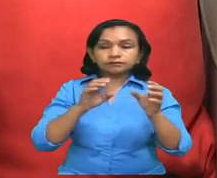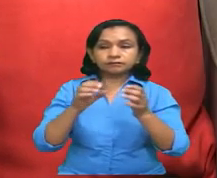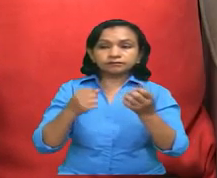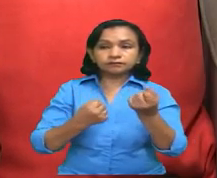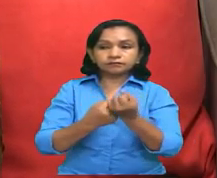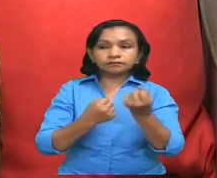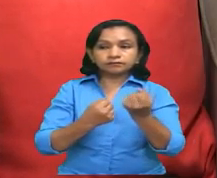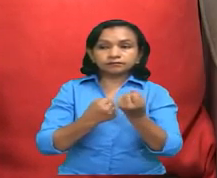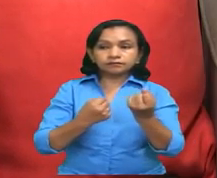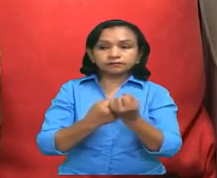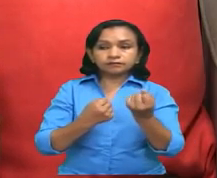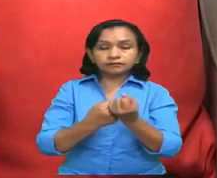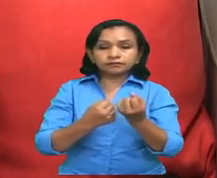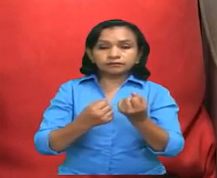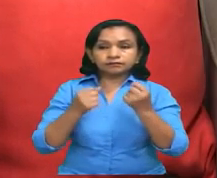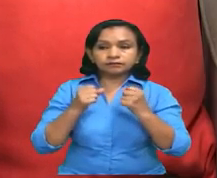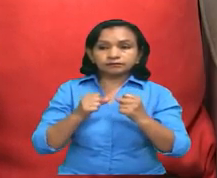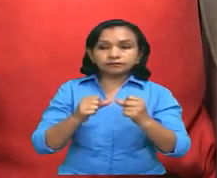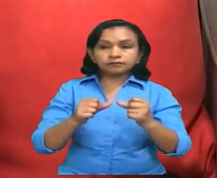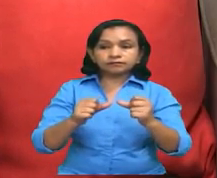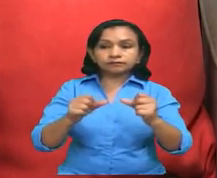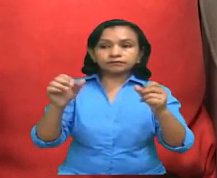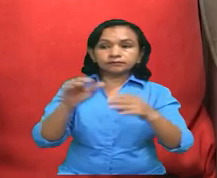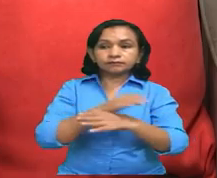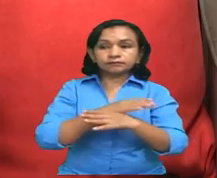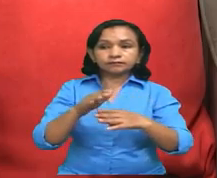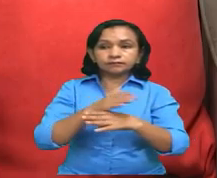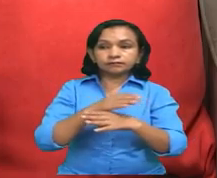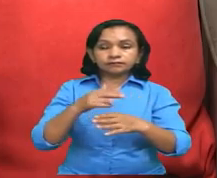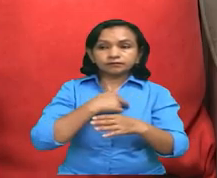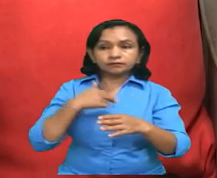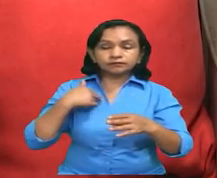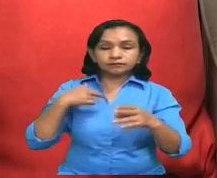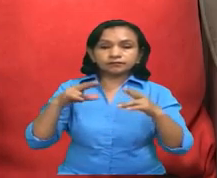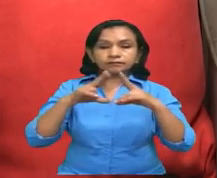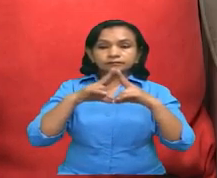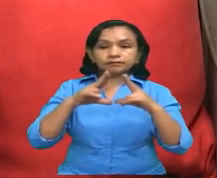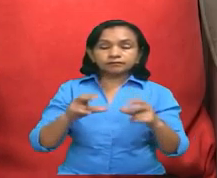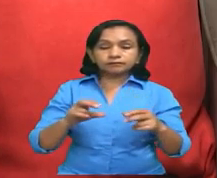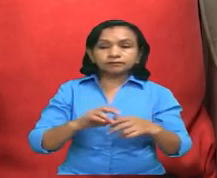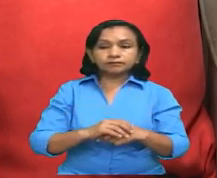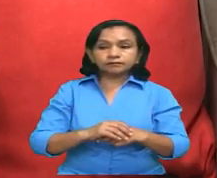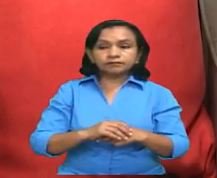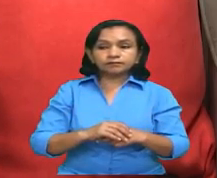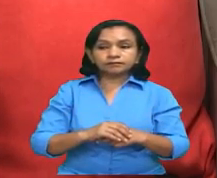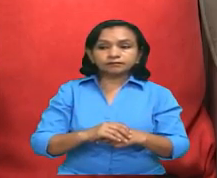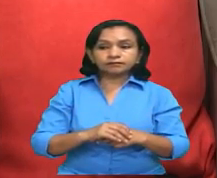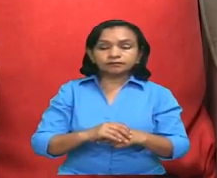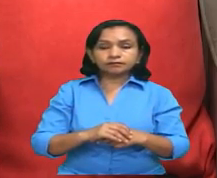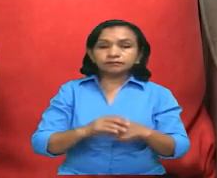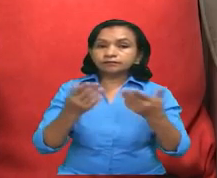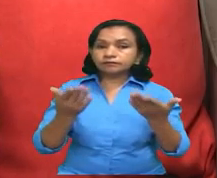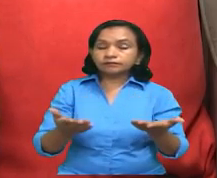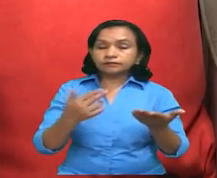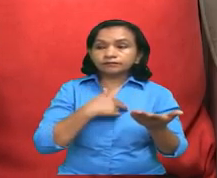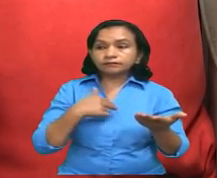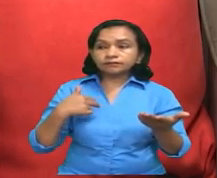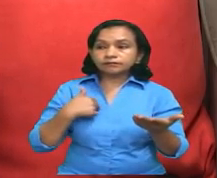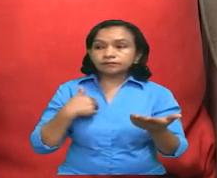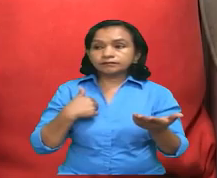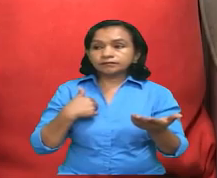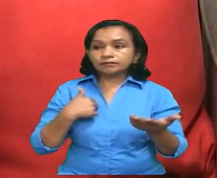micro empresas con mayoristas, que a través del INTUR se logró hacer esa conexión,